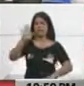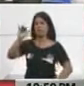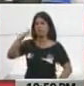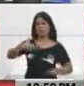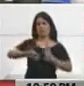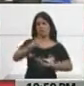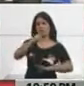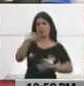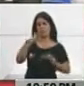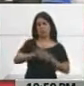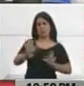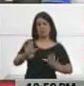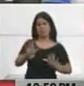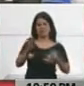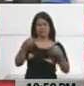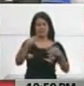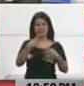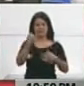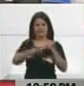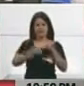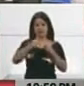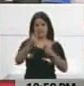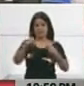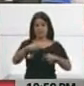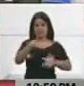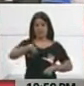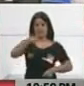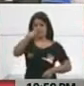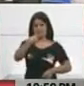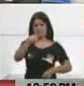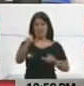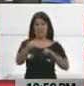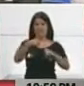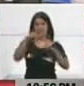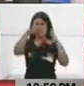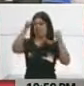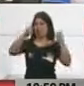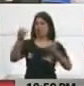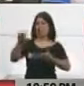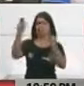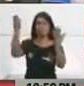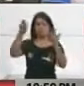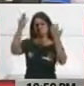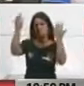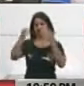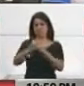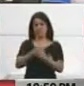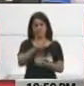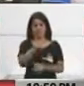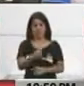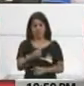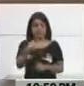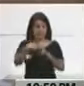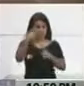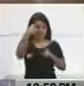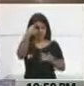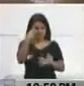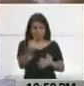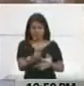muerto. ¿Cómo nos vendieron a Colón? Oh, el gran Colón. ¿Cómo nos querían vender al Che? Como